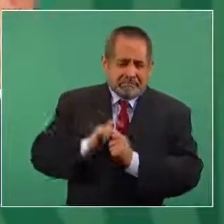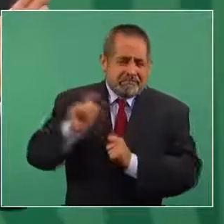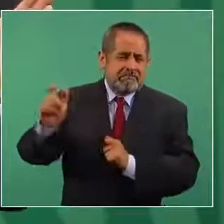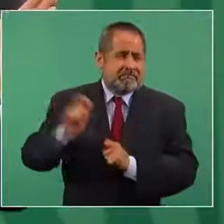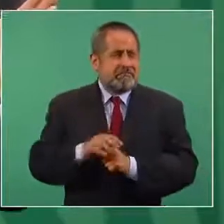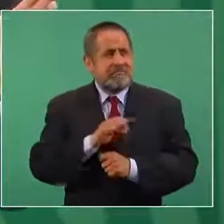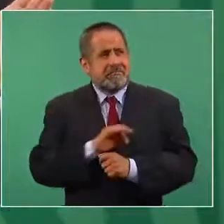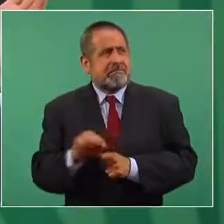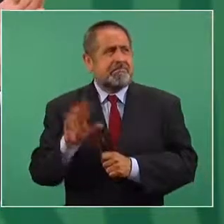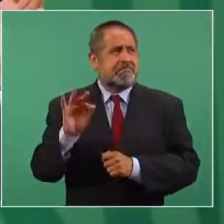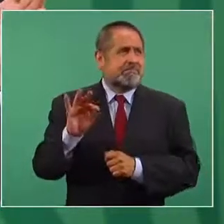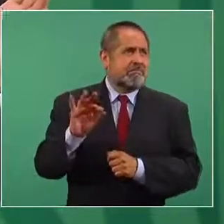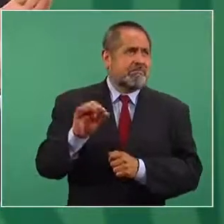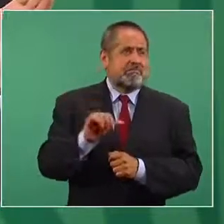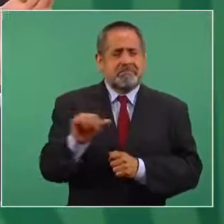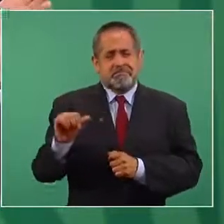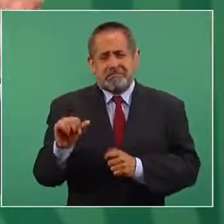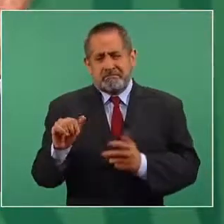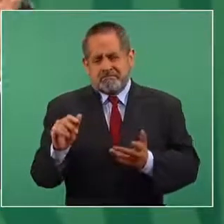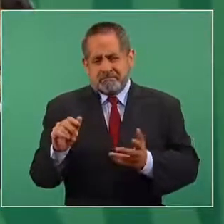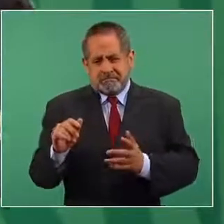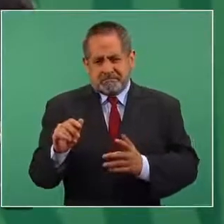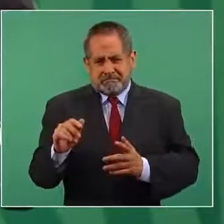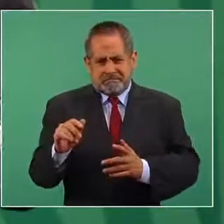entre 40